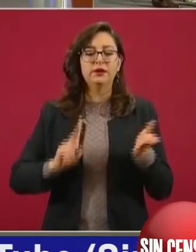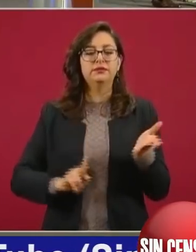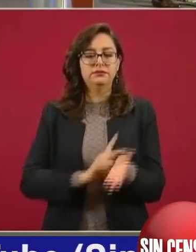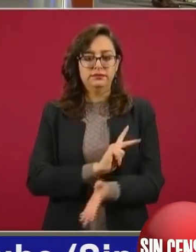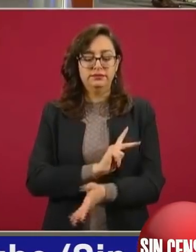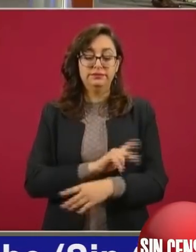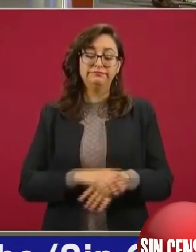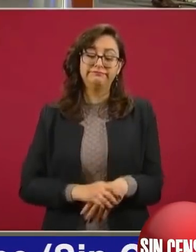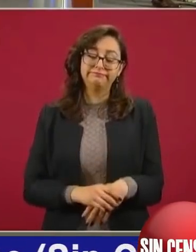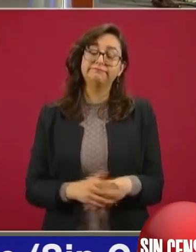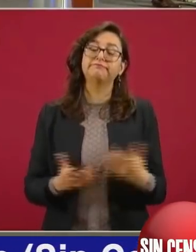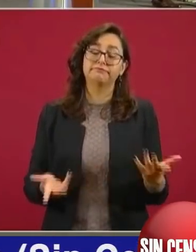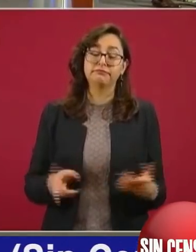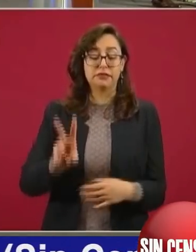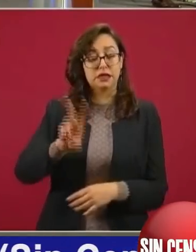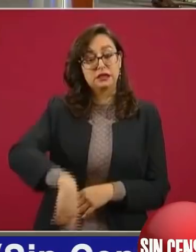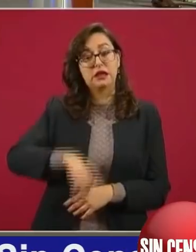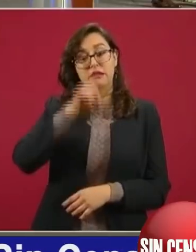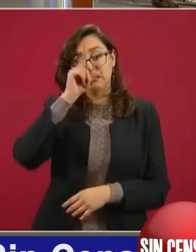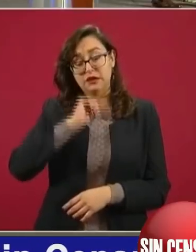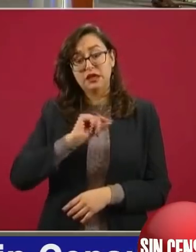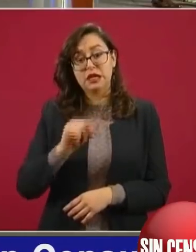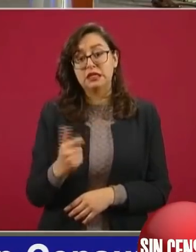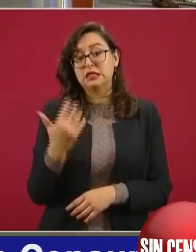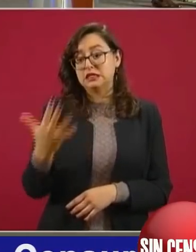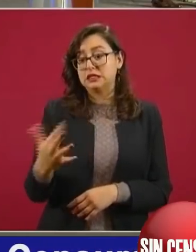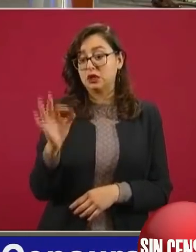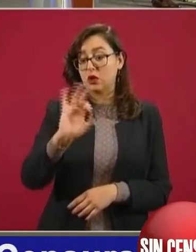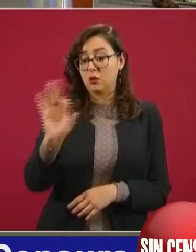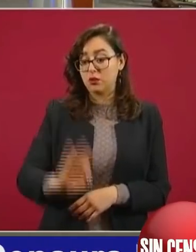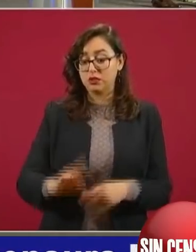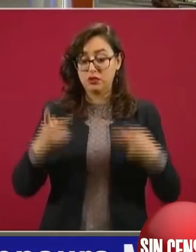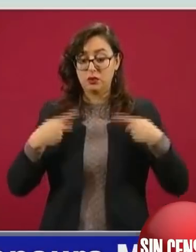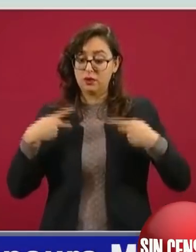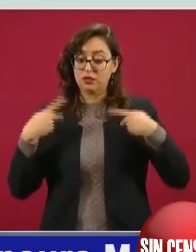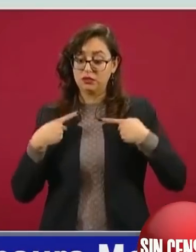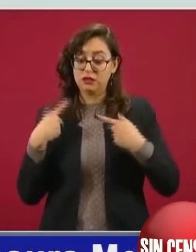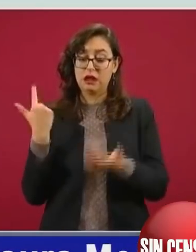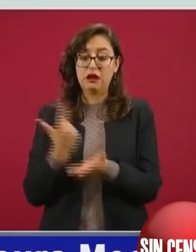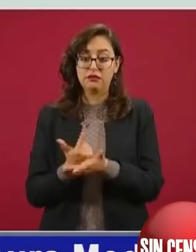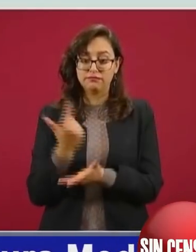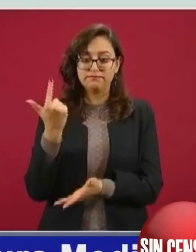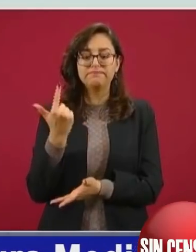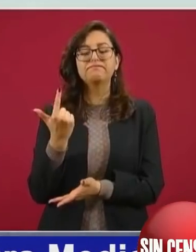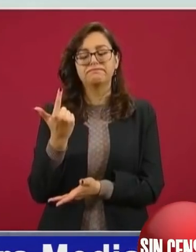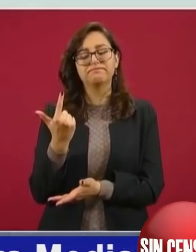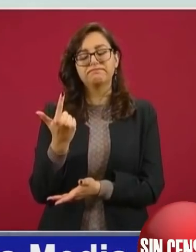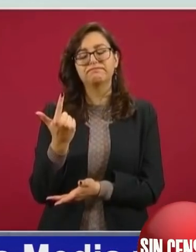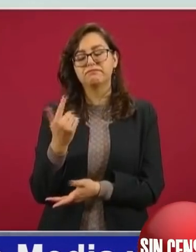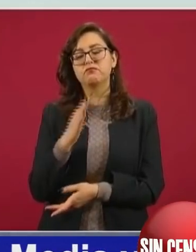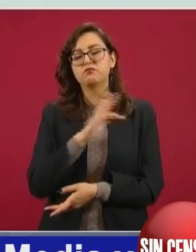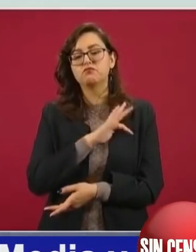supuesto, cerca del 5% de las personas que tienen enfermedad grave pueden fallecer